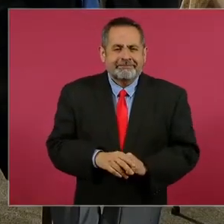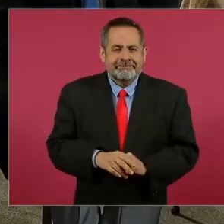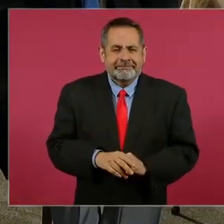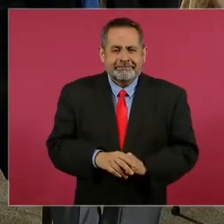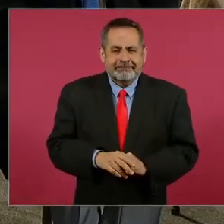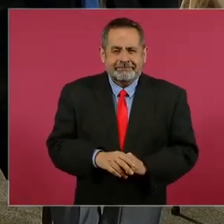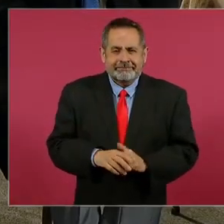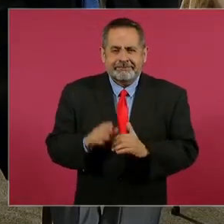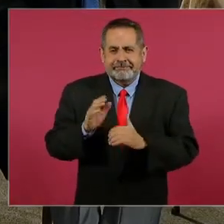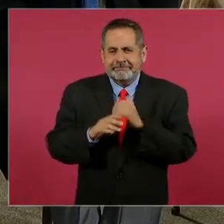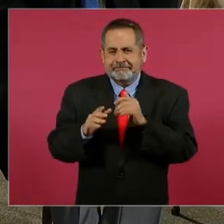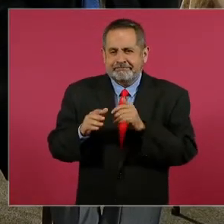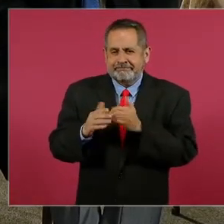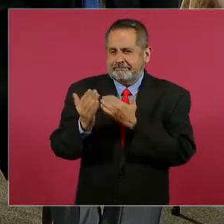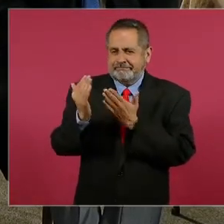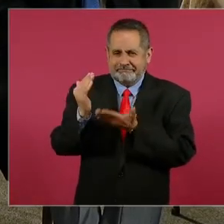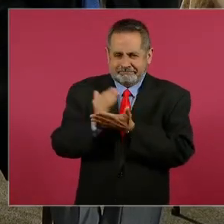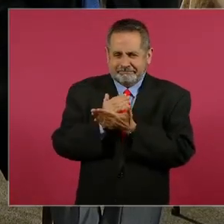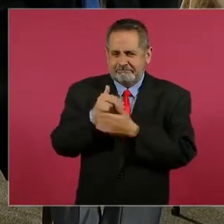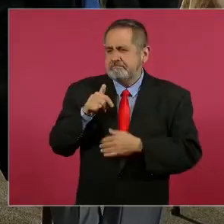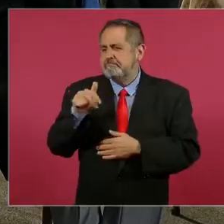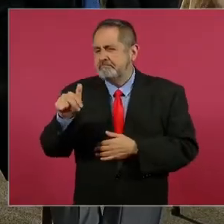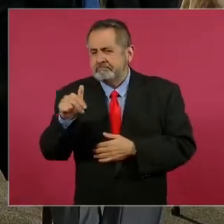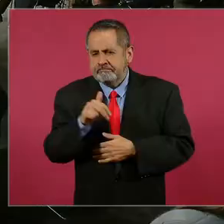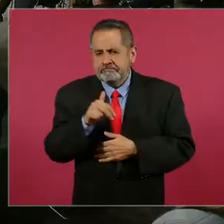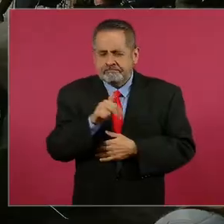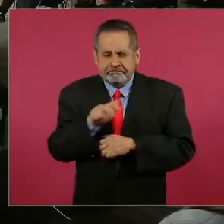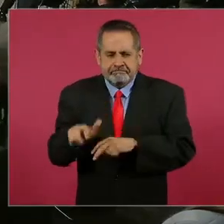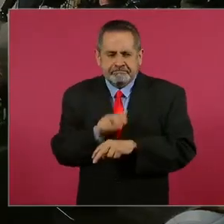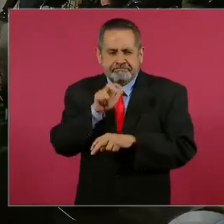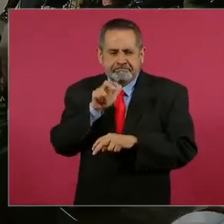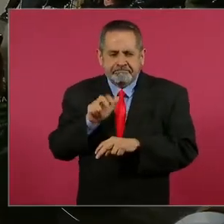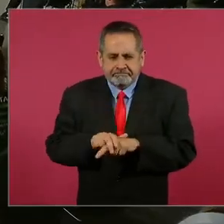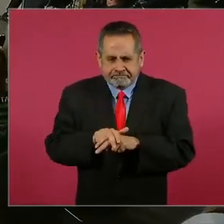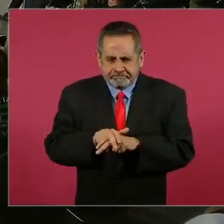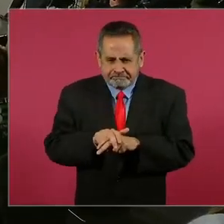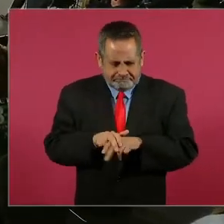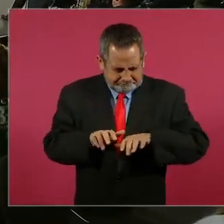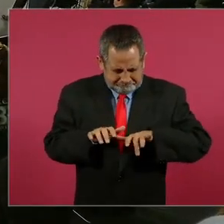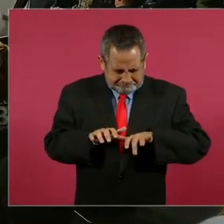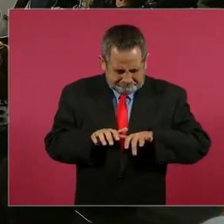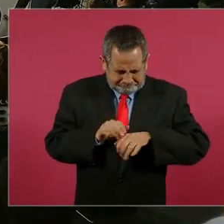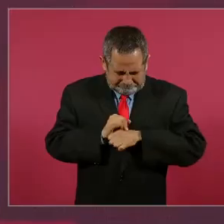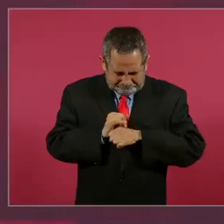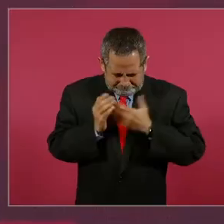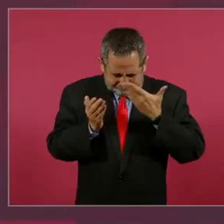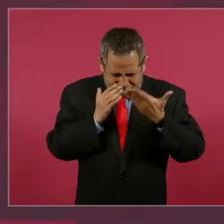pero ya muy cortas, y a sentarme